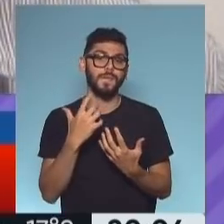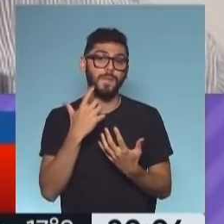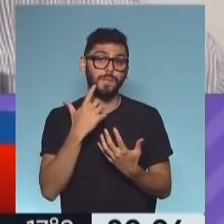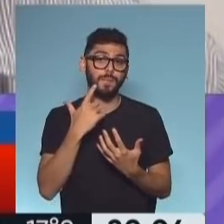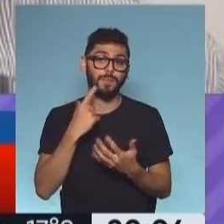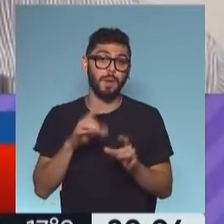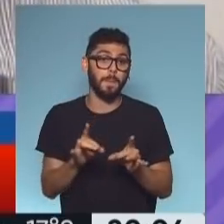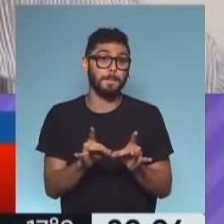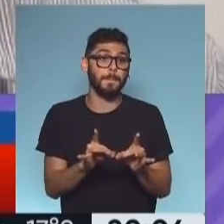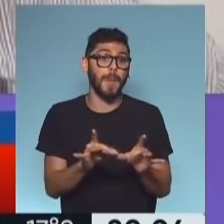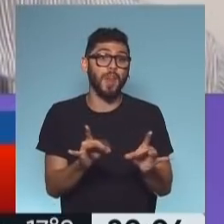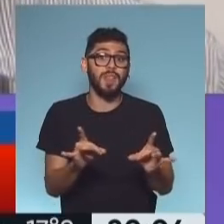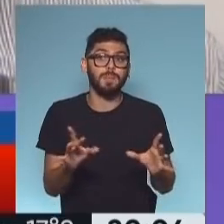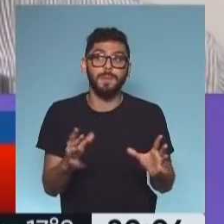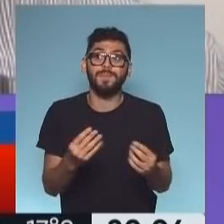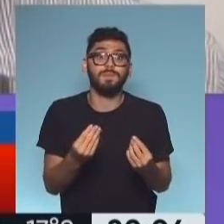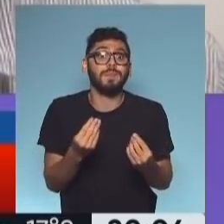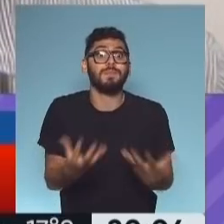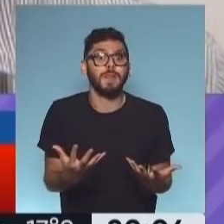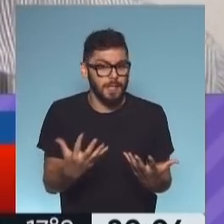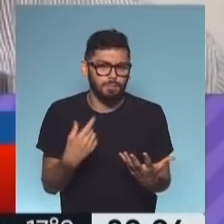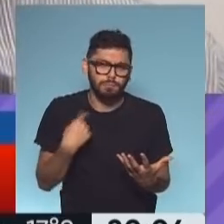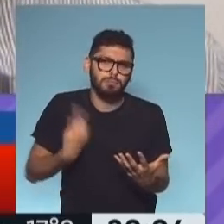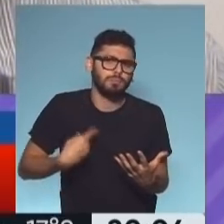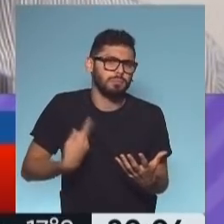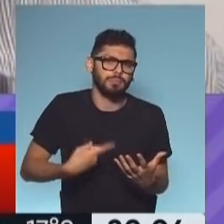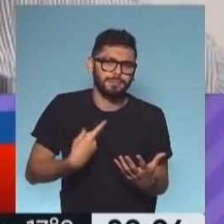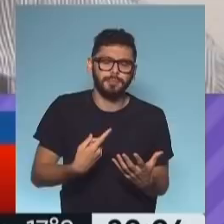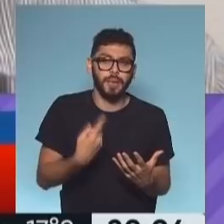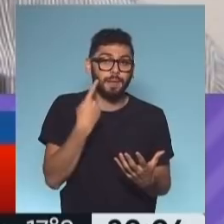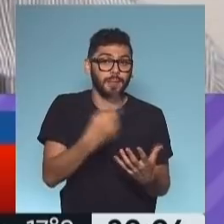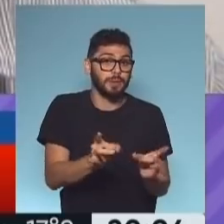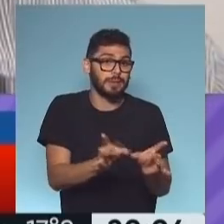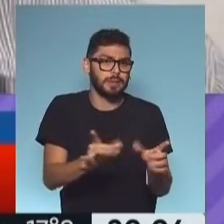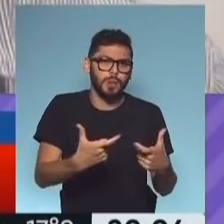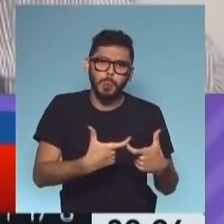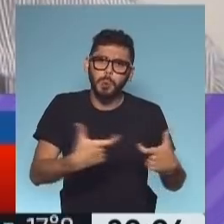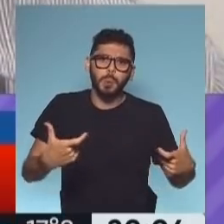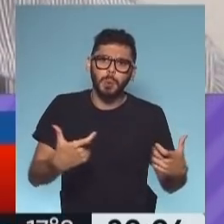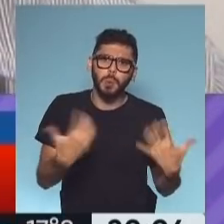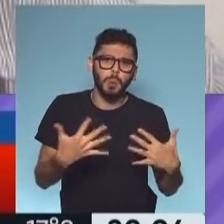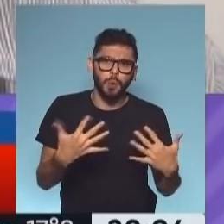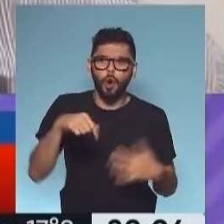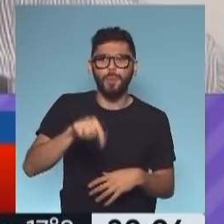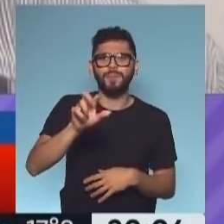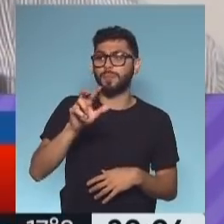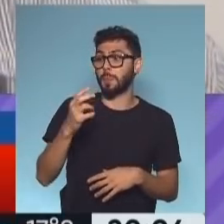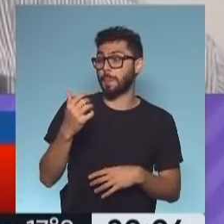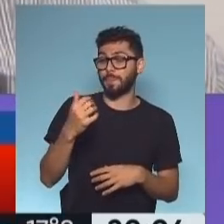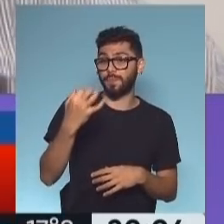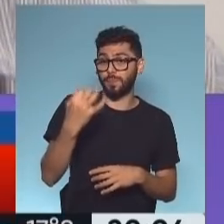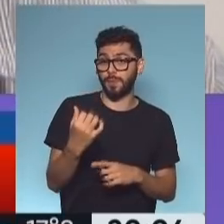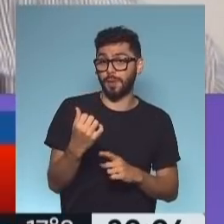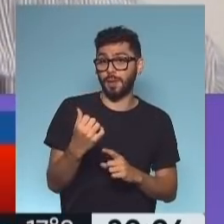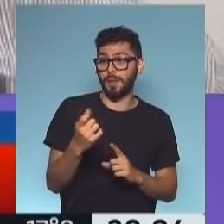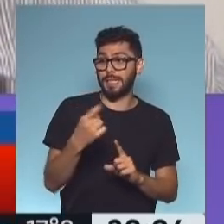de la pandemia, las características que tiene, y vemos que hay una velocidad de crecimiento muy grande. Hoy tenemos un 35% más que el mismo